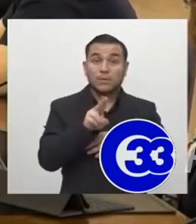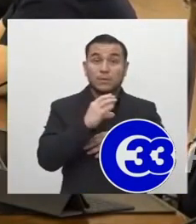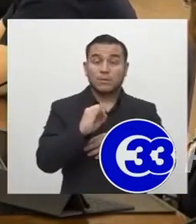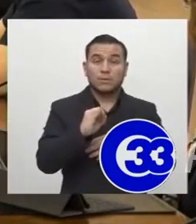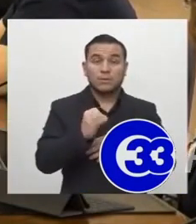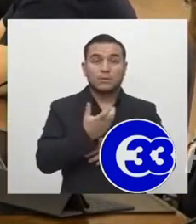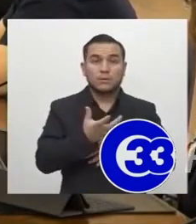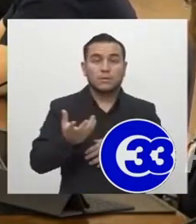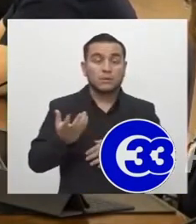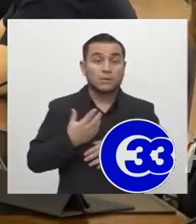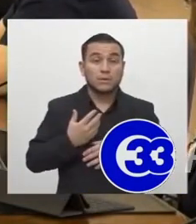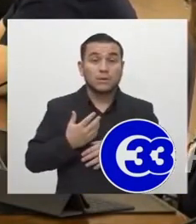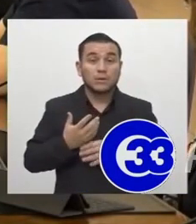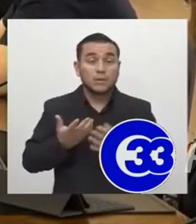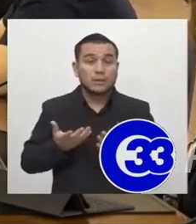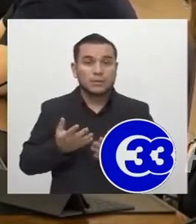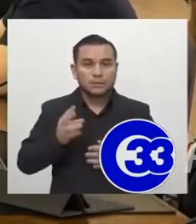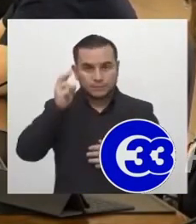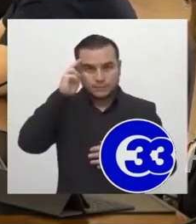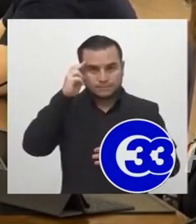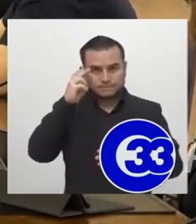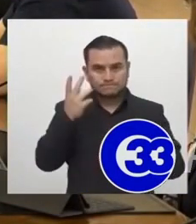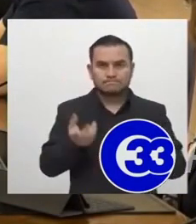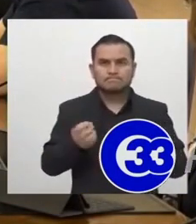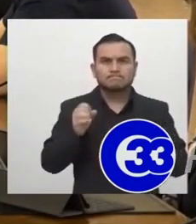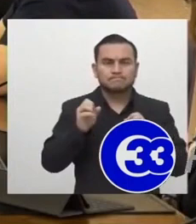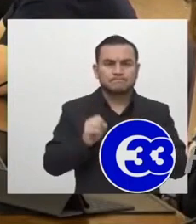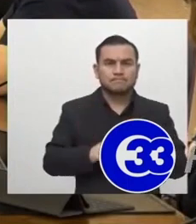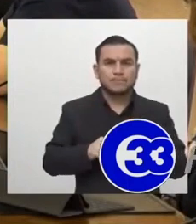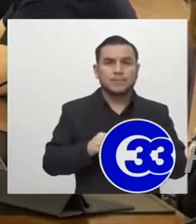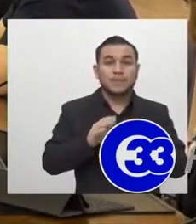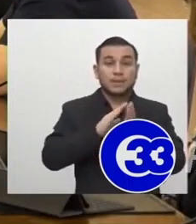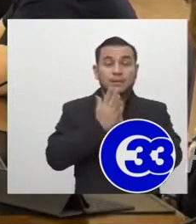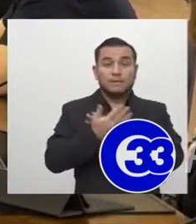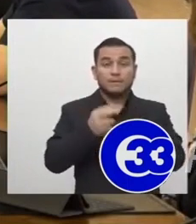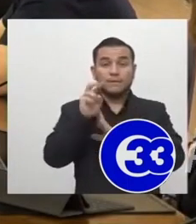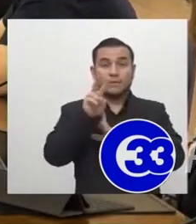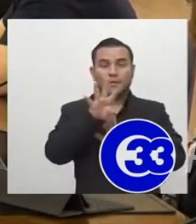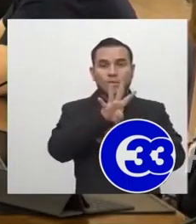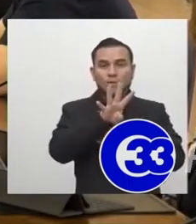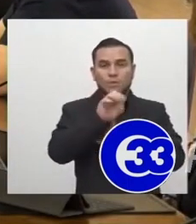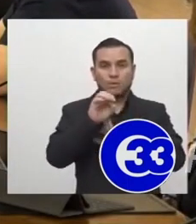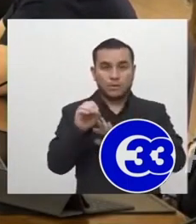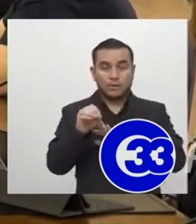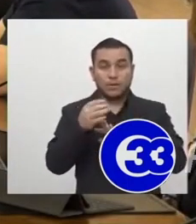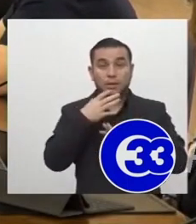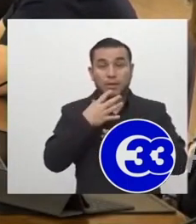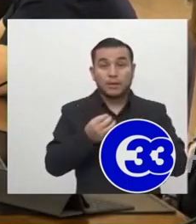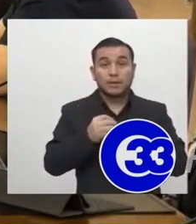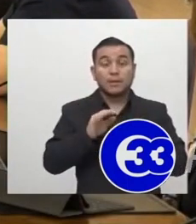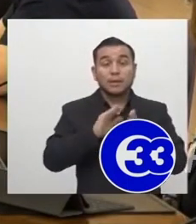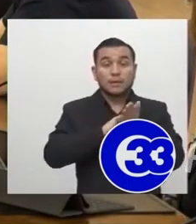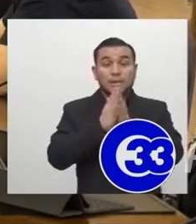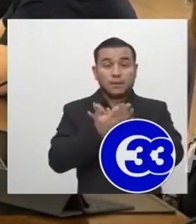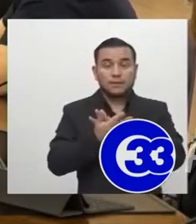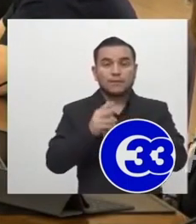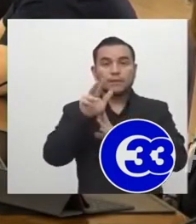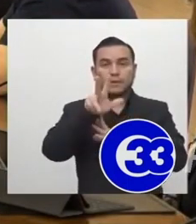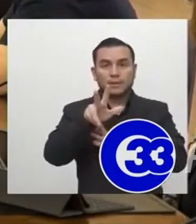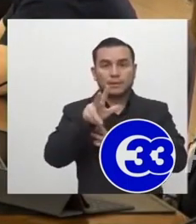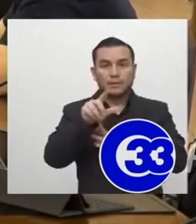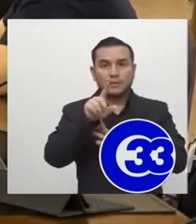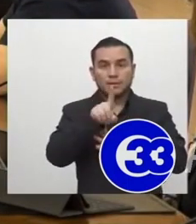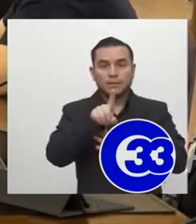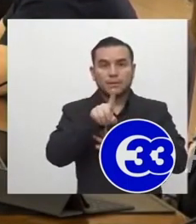para llenar 400 va a tomar un tiempo y luego viene 52 como otras 400 y luego viene 53 con mil